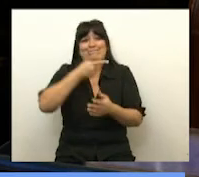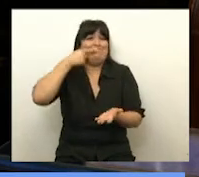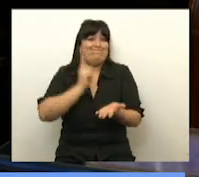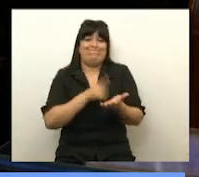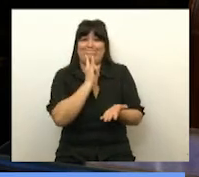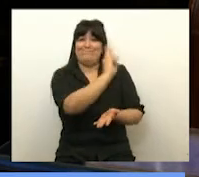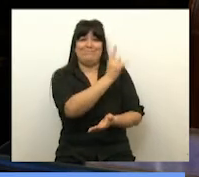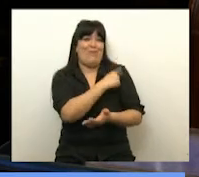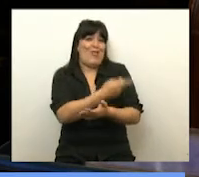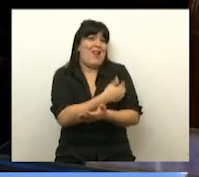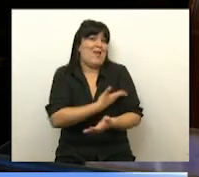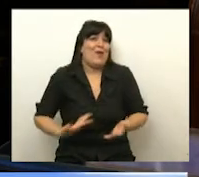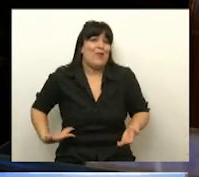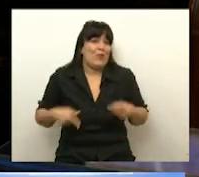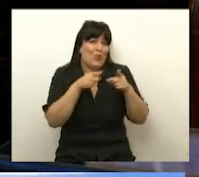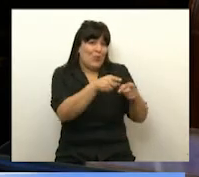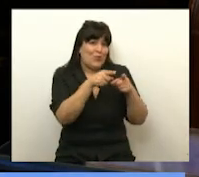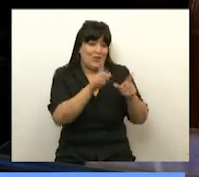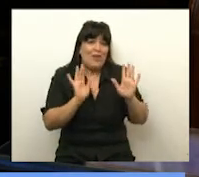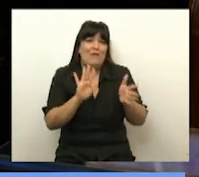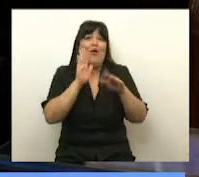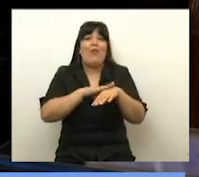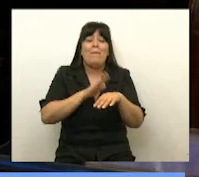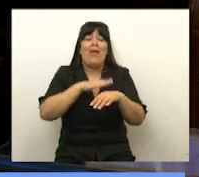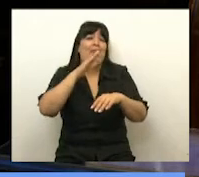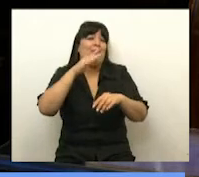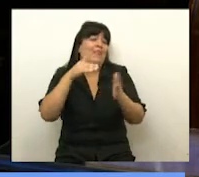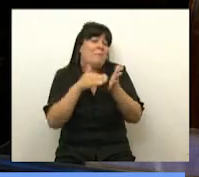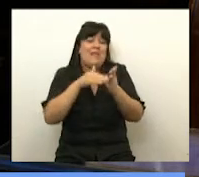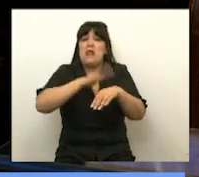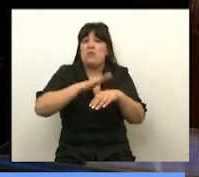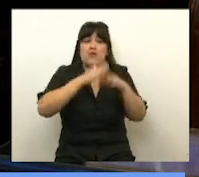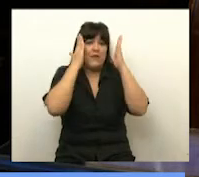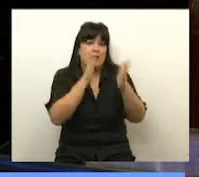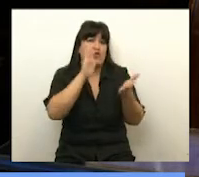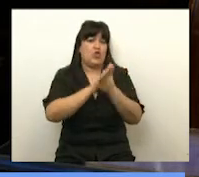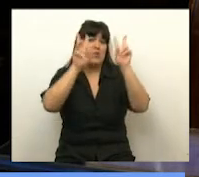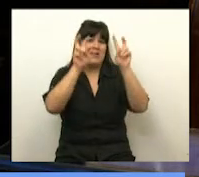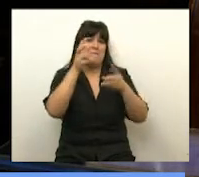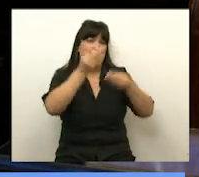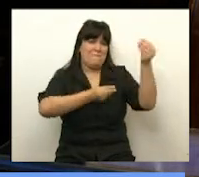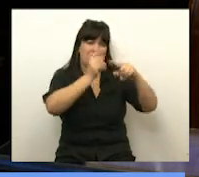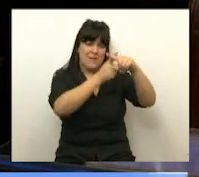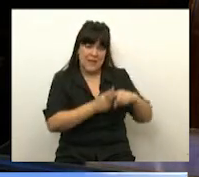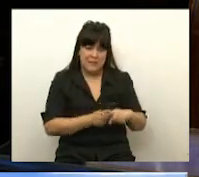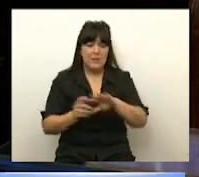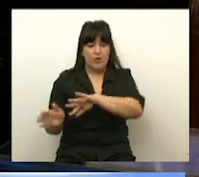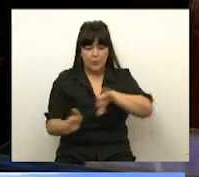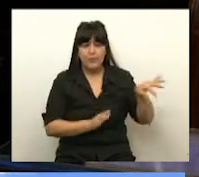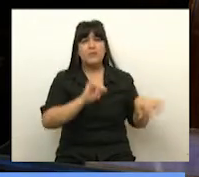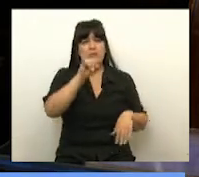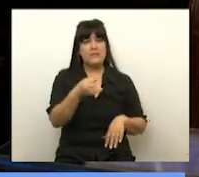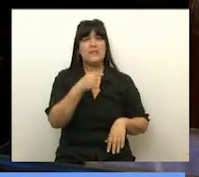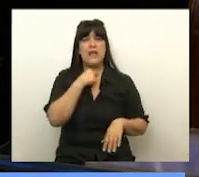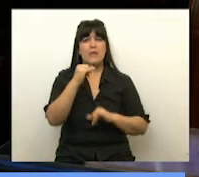Ejecutivo Nacional poder avanzar con esos compromisos financieros. Lo que sí nosotros podemos mostrar, y ahí es donde